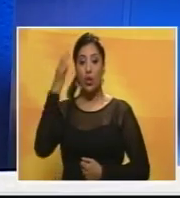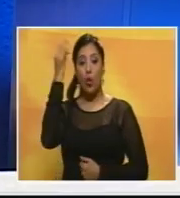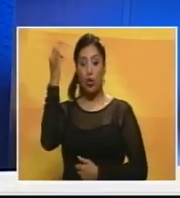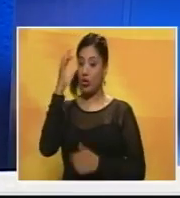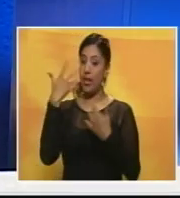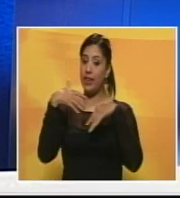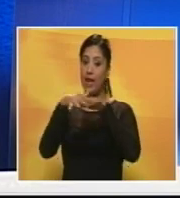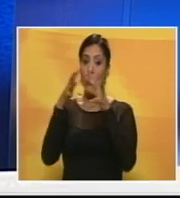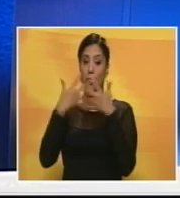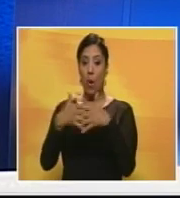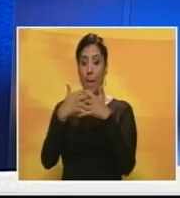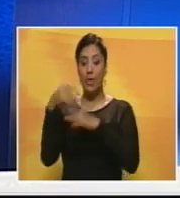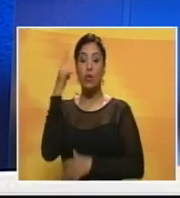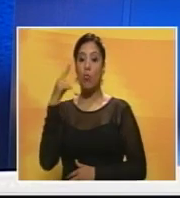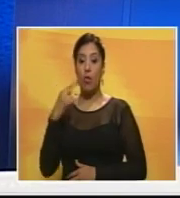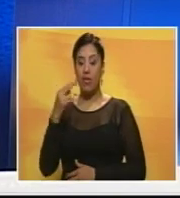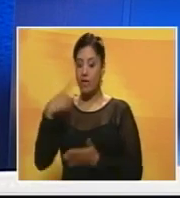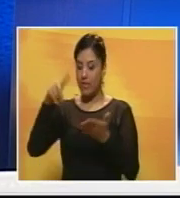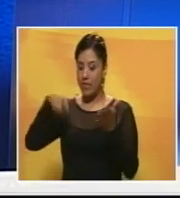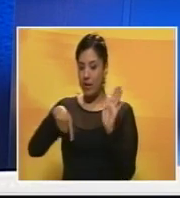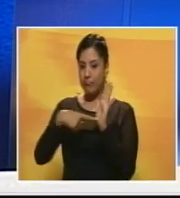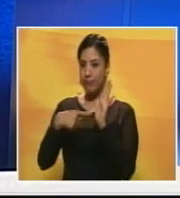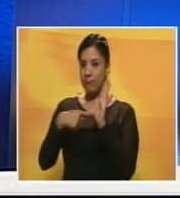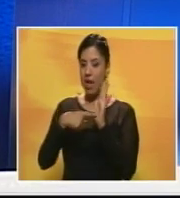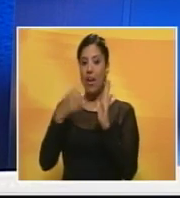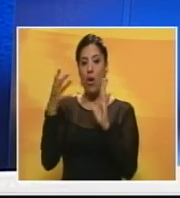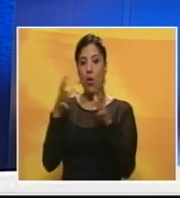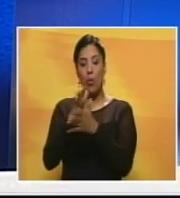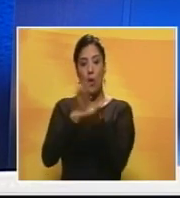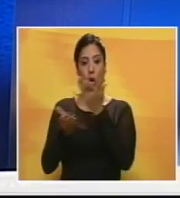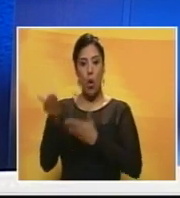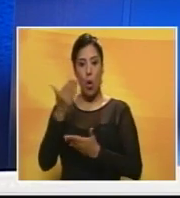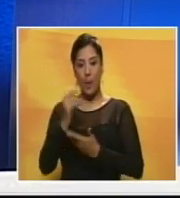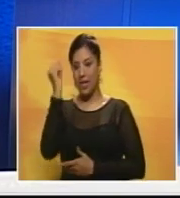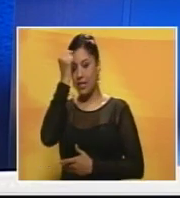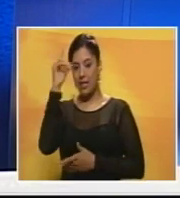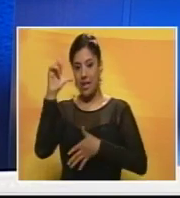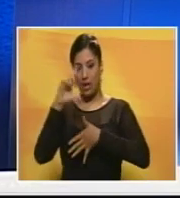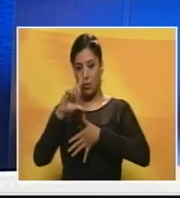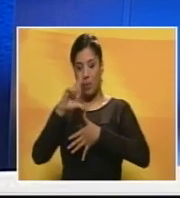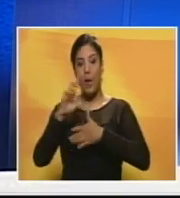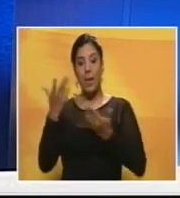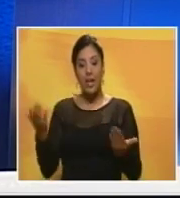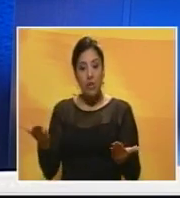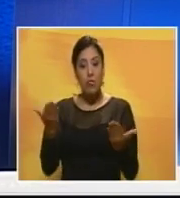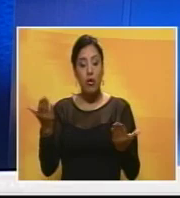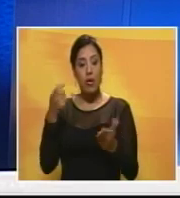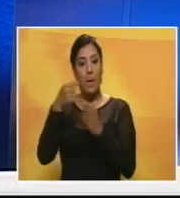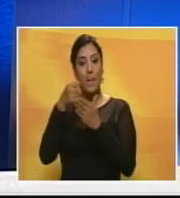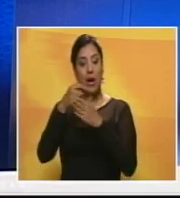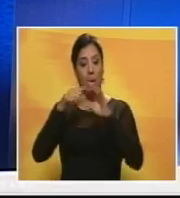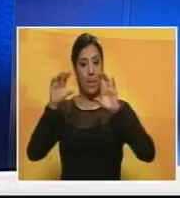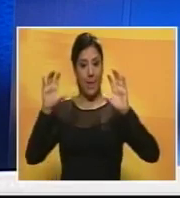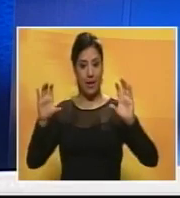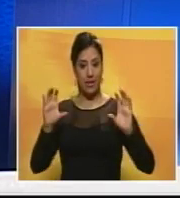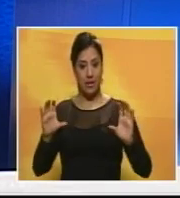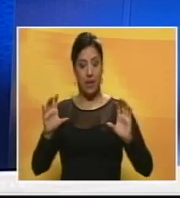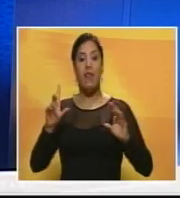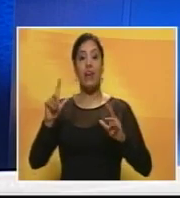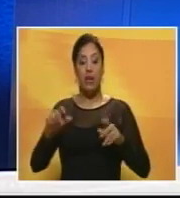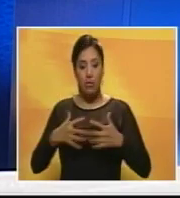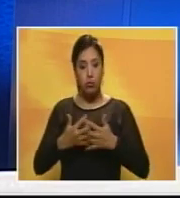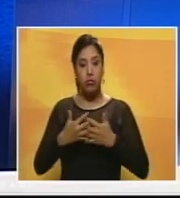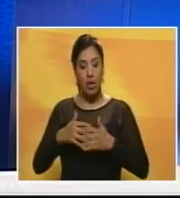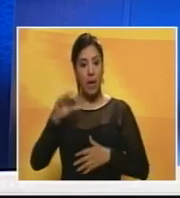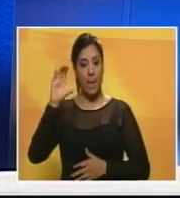Consejo de Integración Empresarial Bolivariano, firmó una alianza con la Cámara de Comercio Asiática Latinoamericana para impulsar la inversión extranjera y reactivar